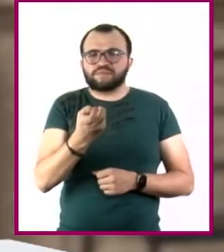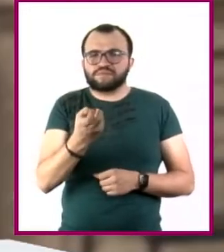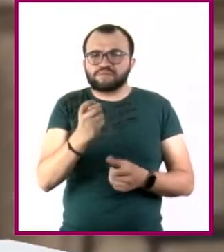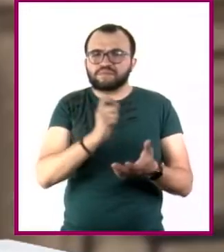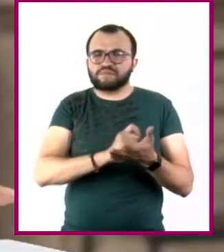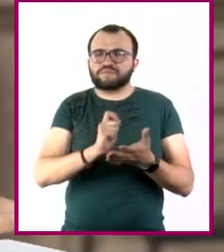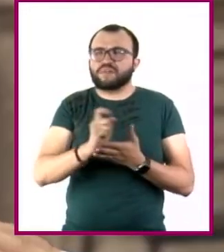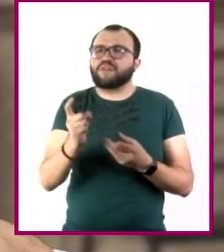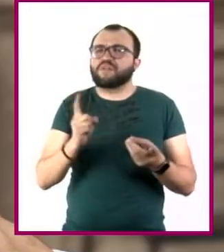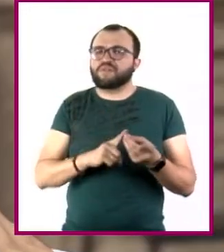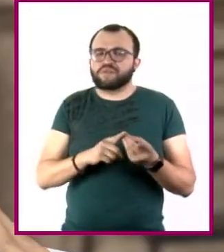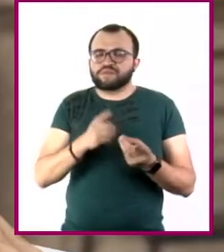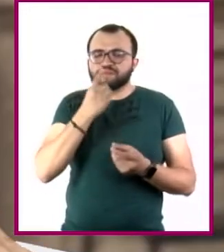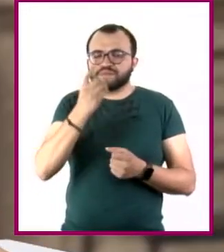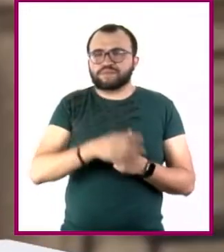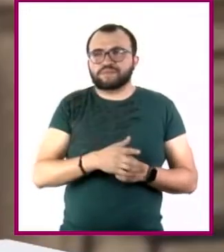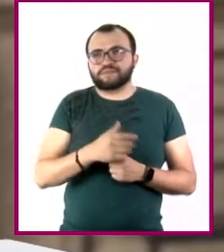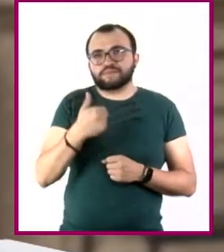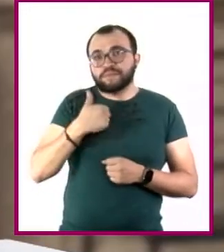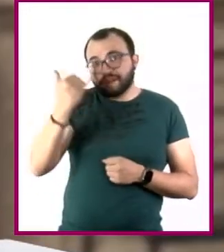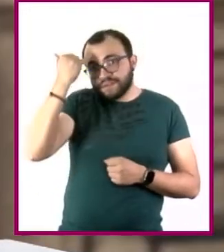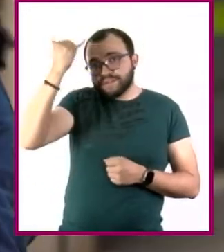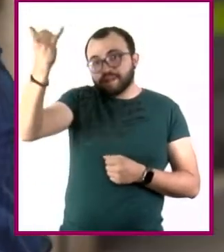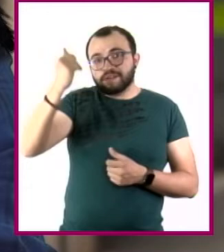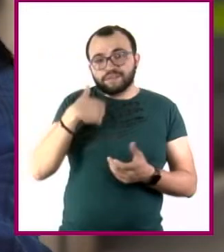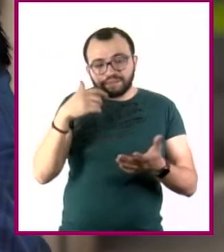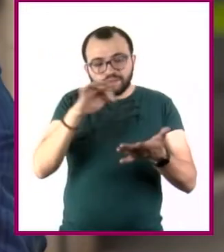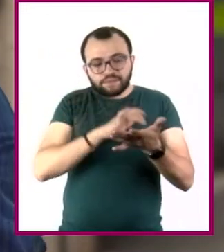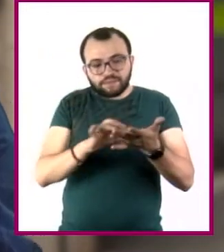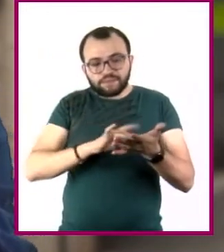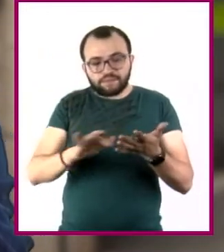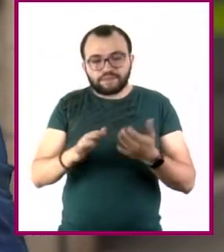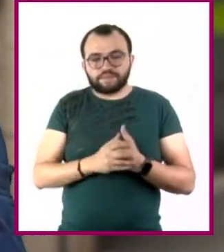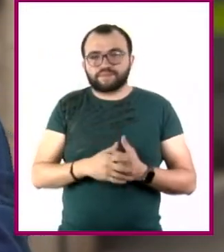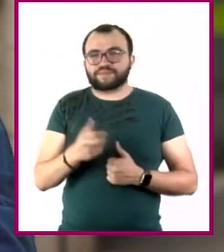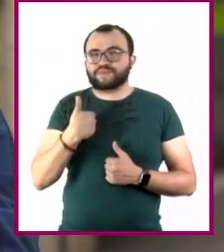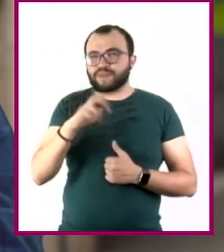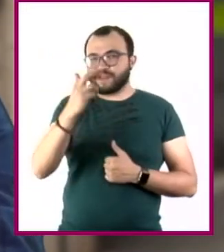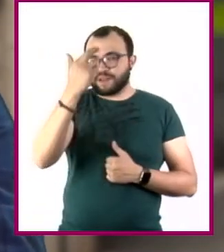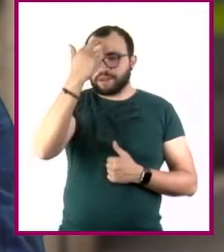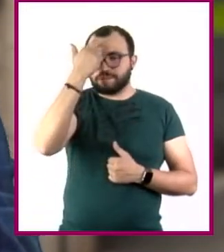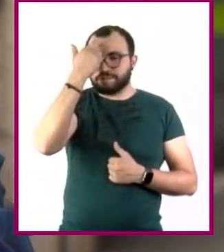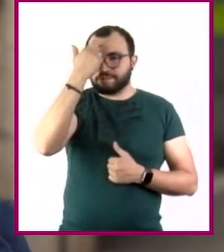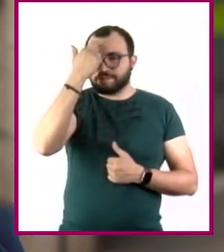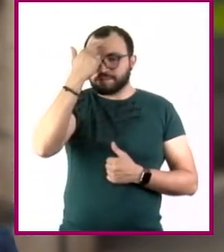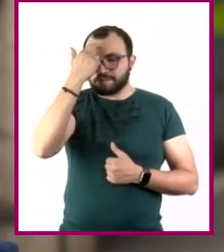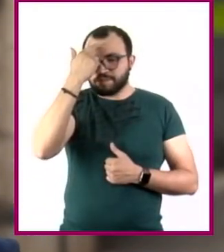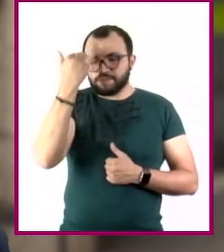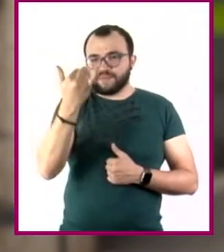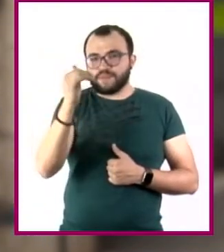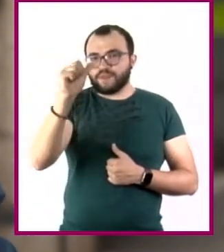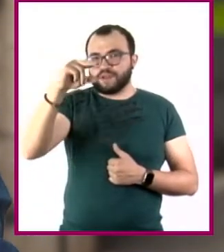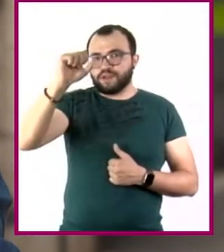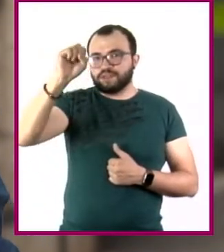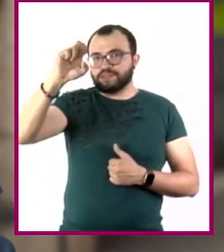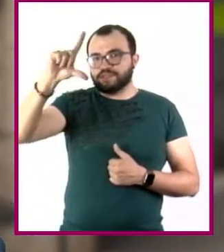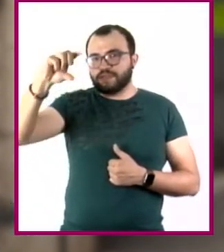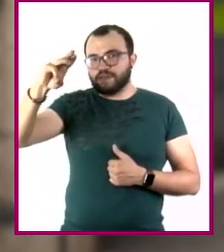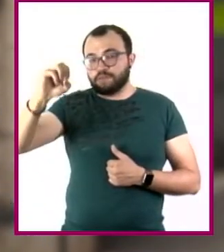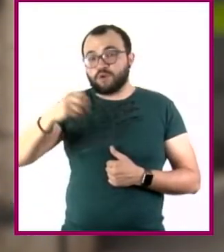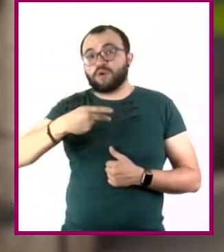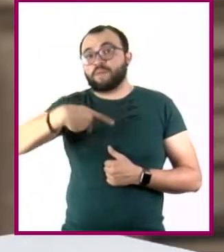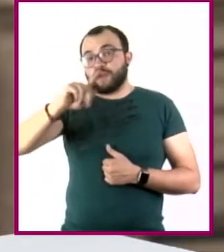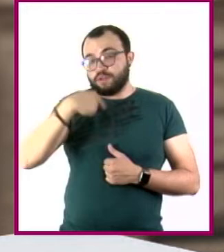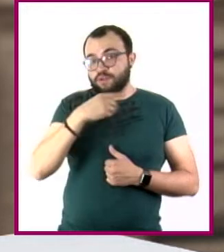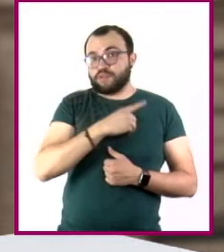salió? Se me ocurrió a mí leyendo cosas. Me recuerda al argumento de Anselmo, pero tendré que